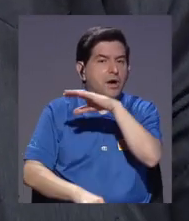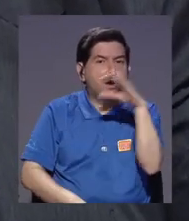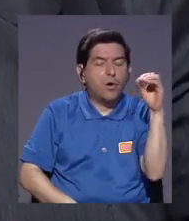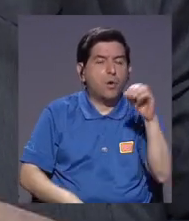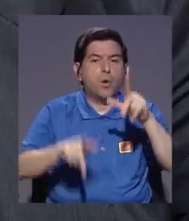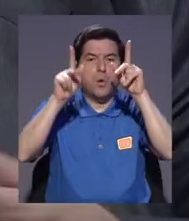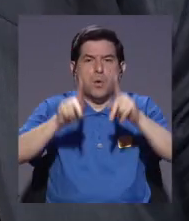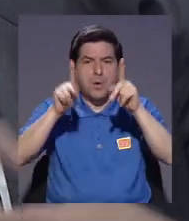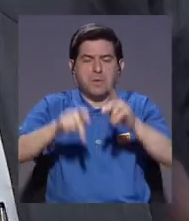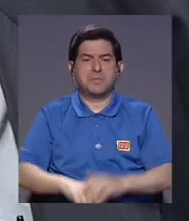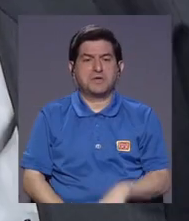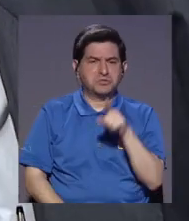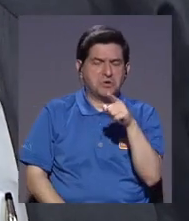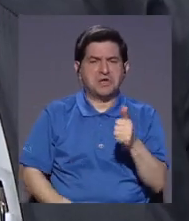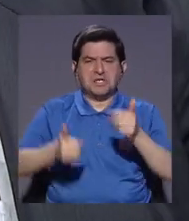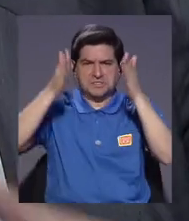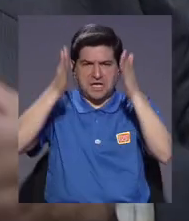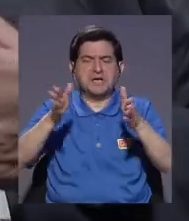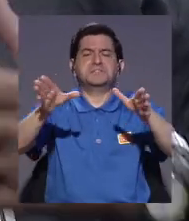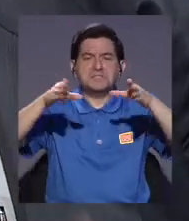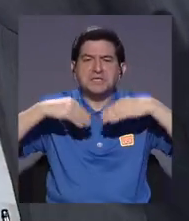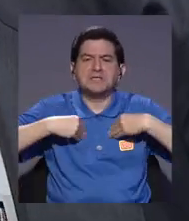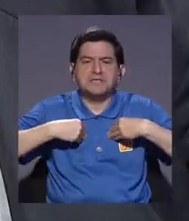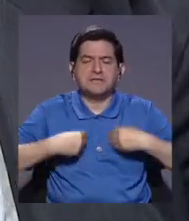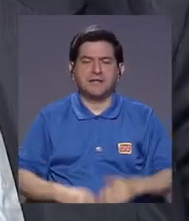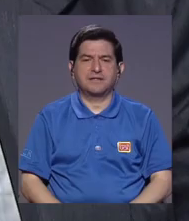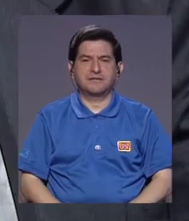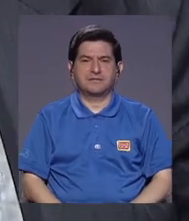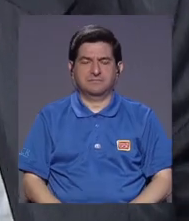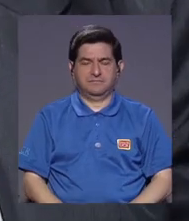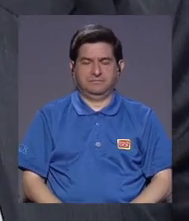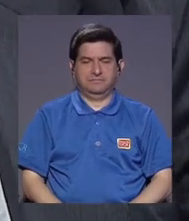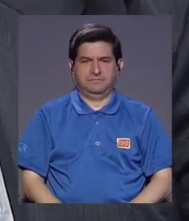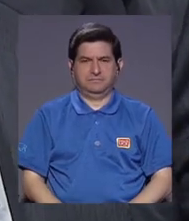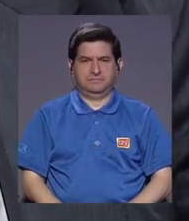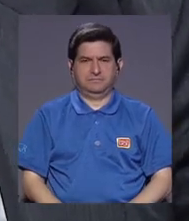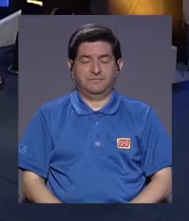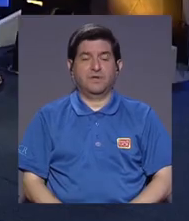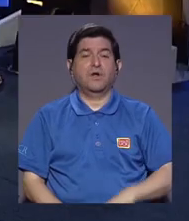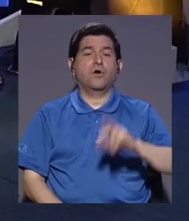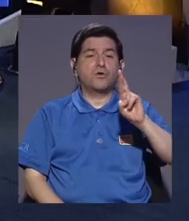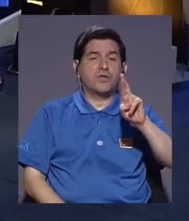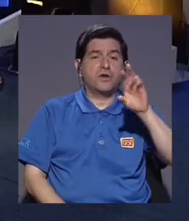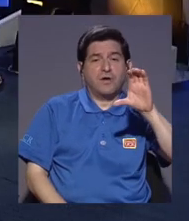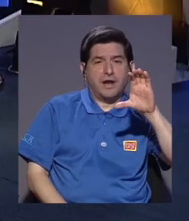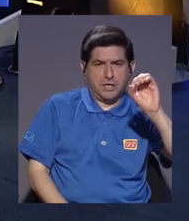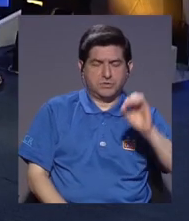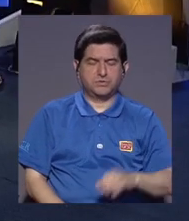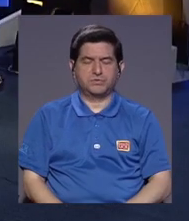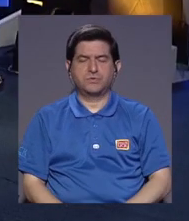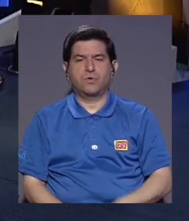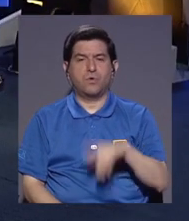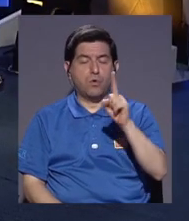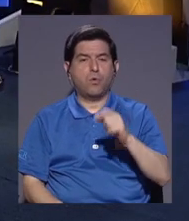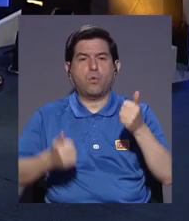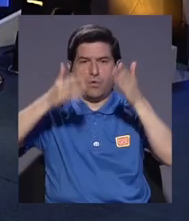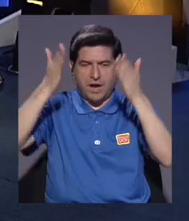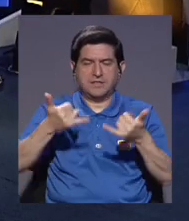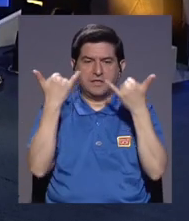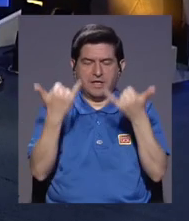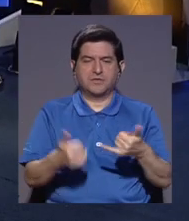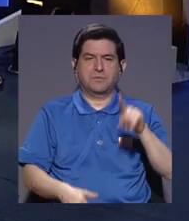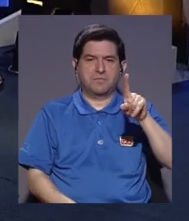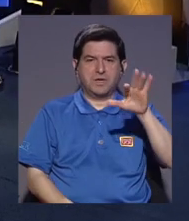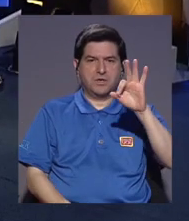cuánto la gente va a ese candidato y ese candidato acepta a la gente donde digo es un candidato ya